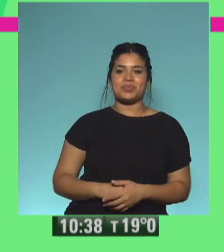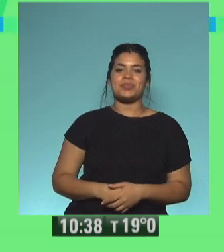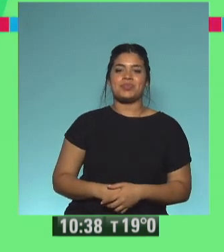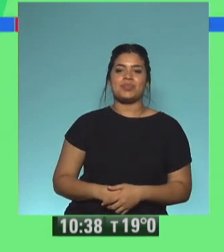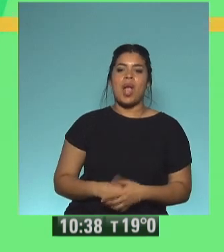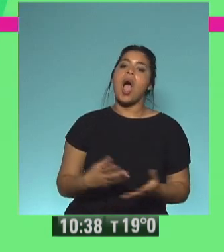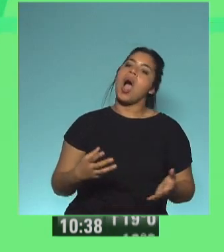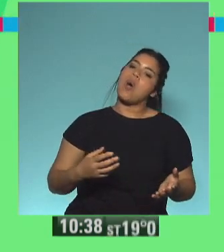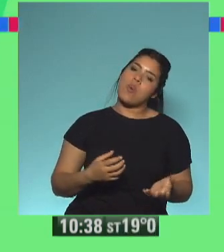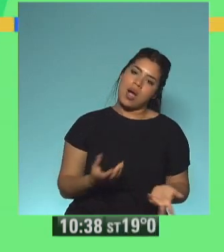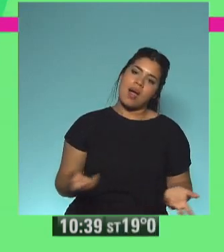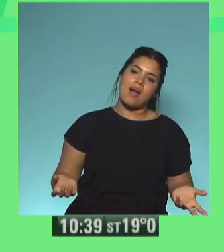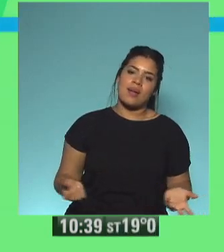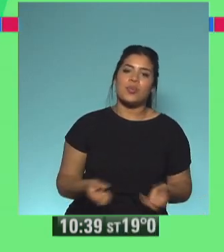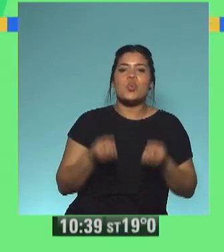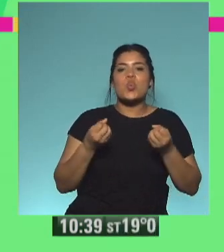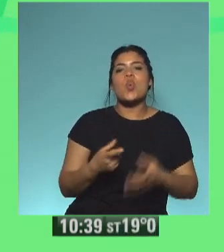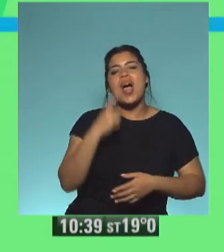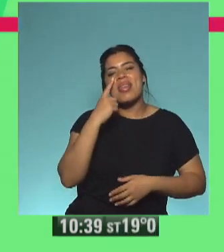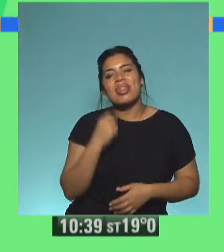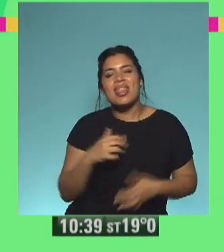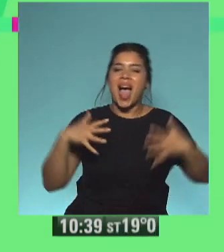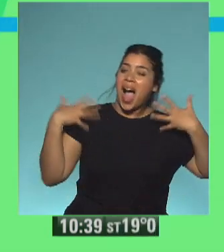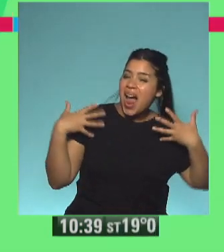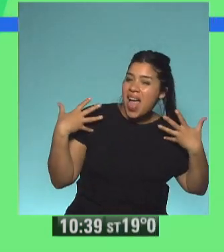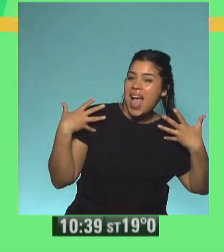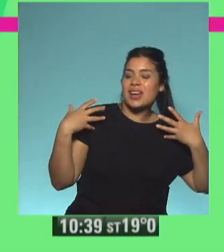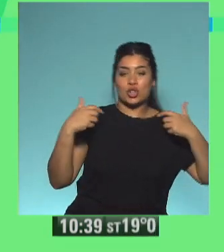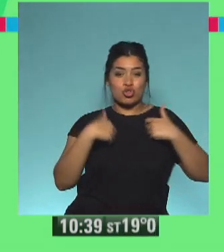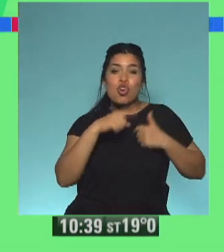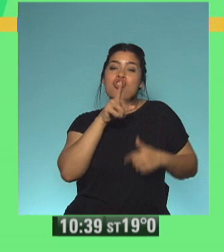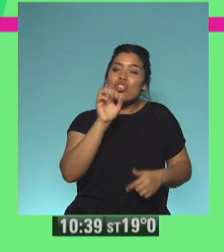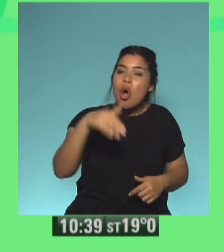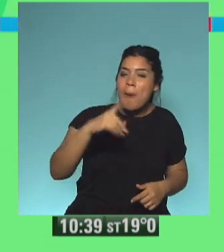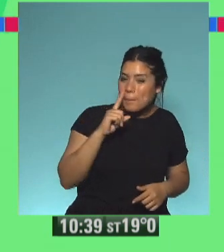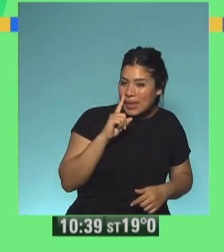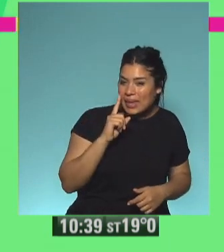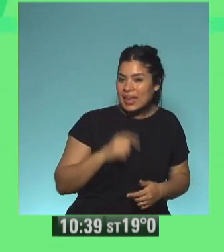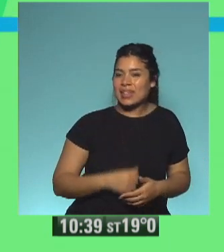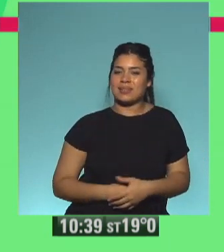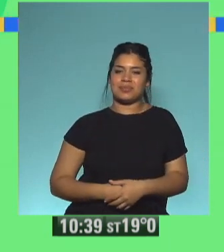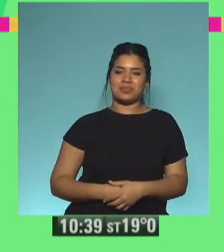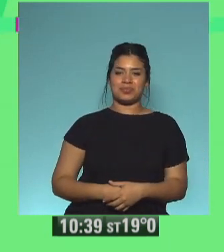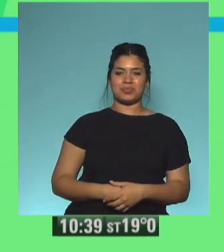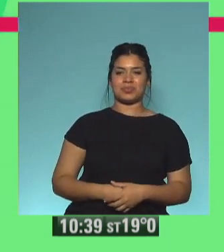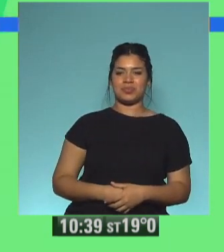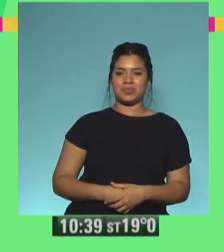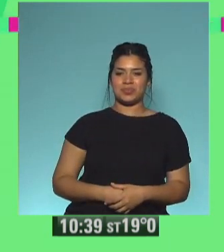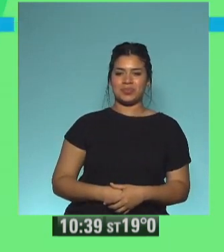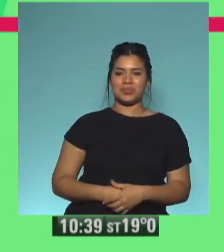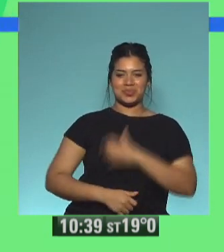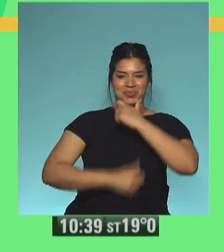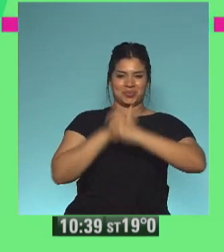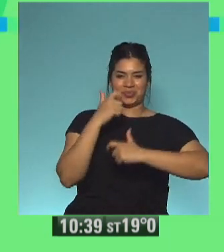Ah, bueno, mirá. Buen día con alegría, Super Tommy. Y esa técnica para volar es infalible. Al mismo curso también fue.